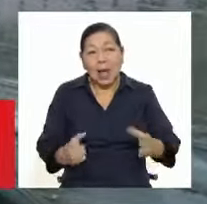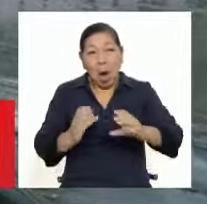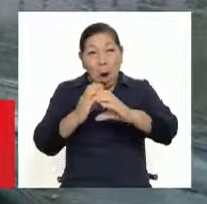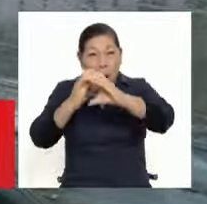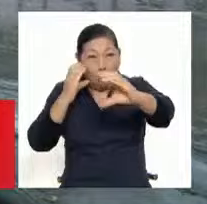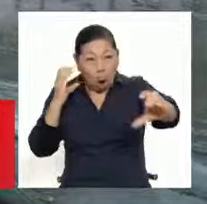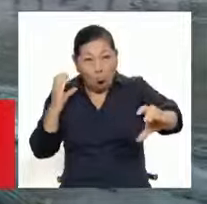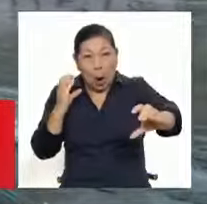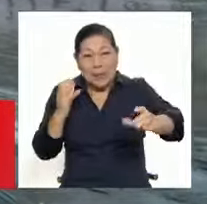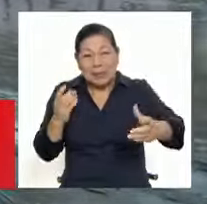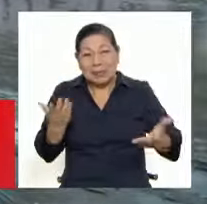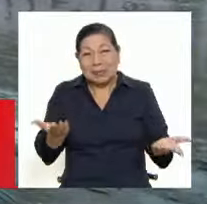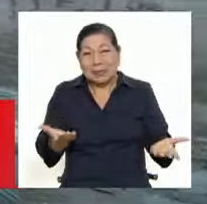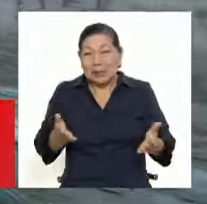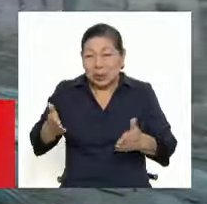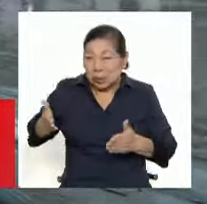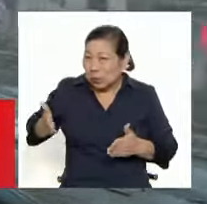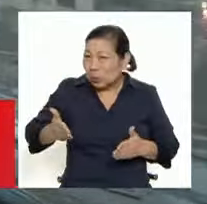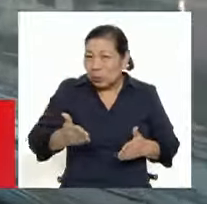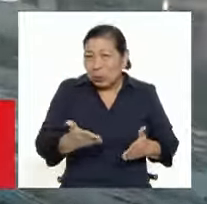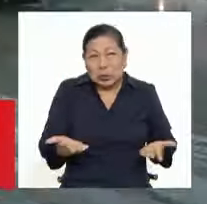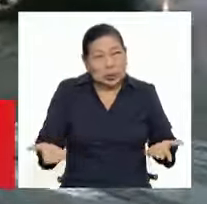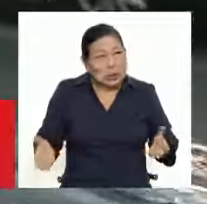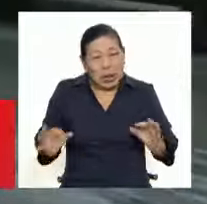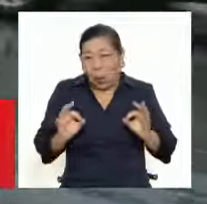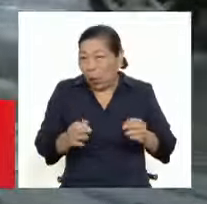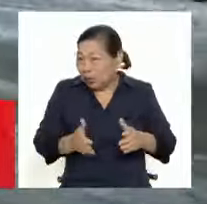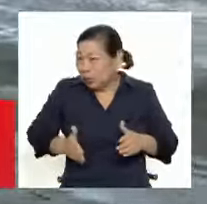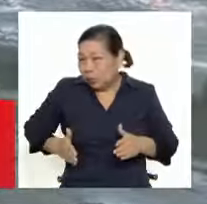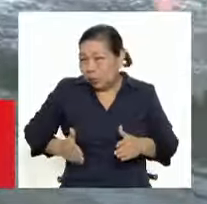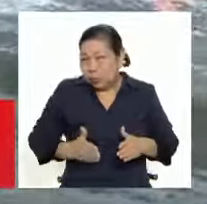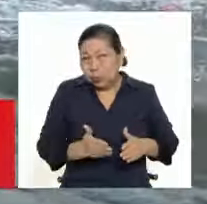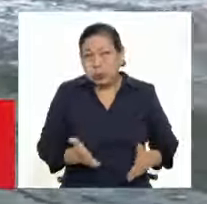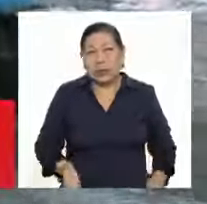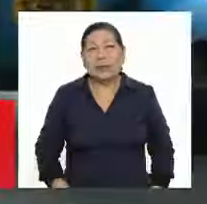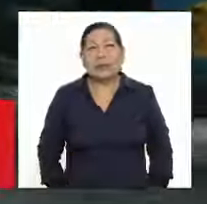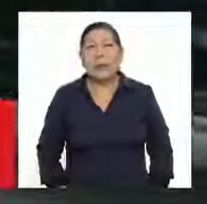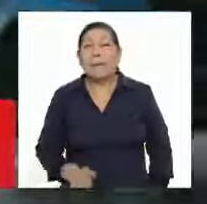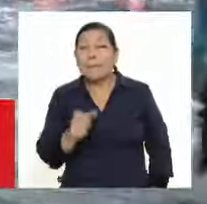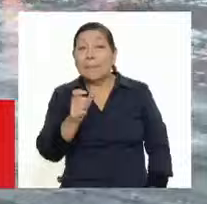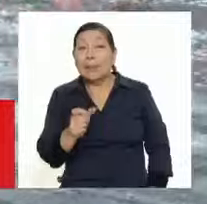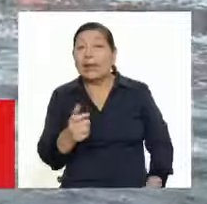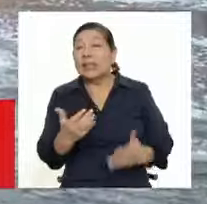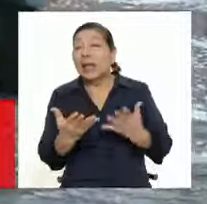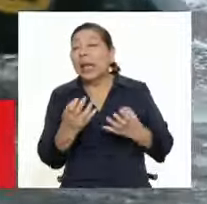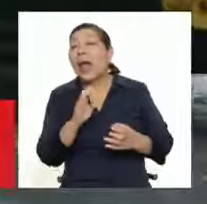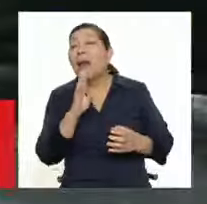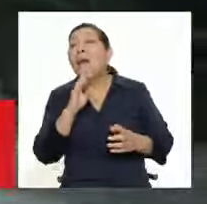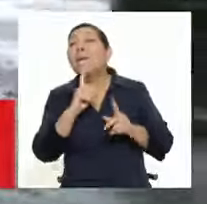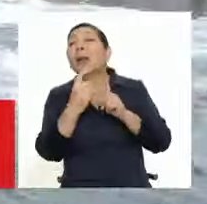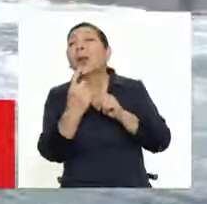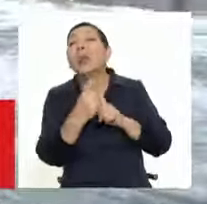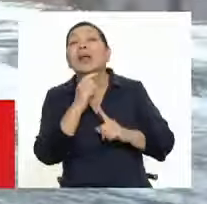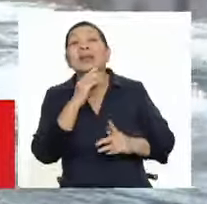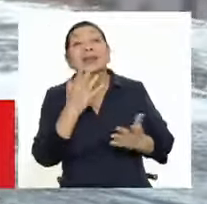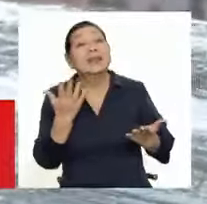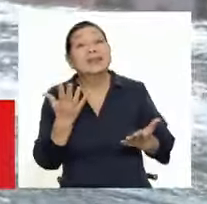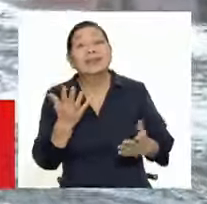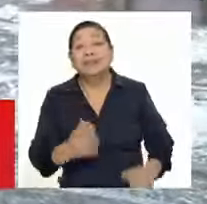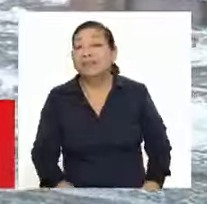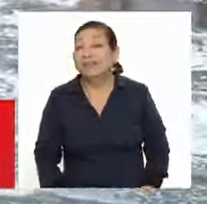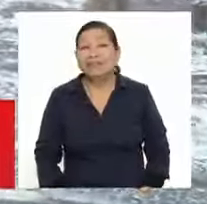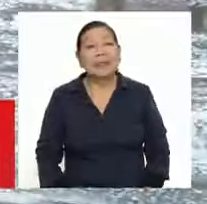la empresa de Tuchiza, que tiene que pasar igual por la misma situación. Vamos a ver si alguna persona desea conversar. Un momento, bueno, nos